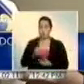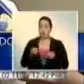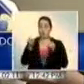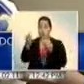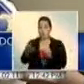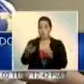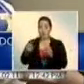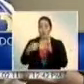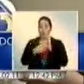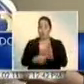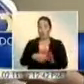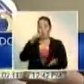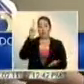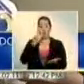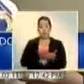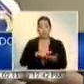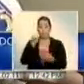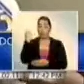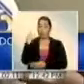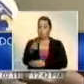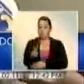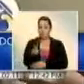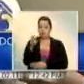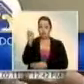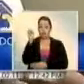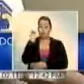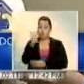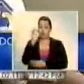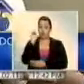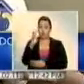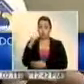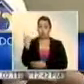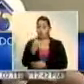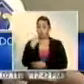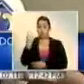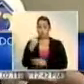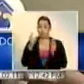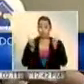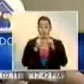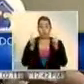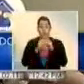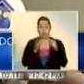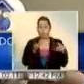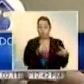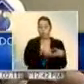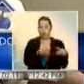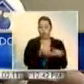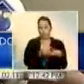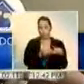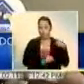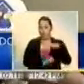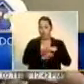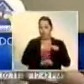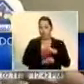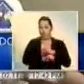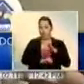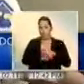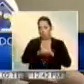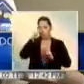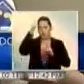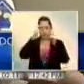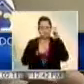a Panamá sea aprobada por los 12 parlamentarios y no solamente conocida por el grupo parlamentario